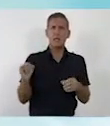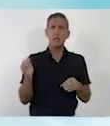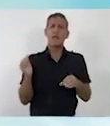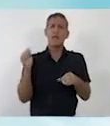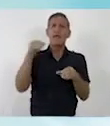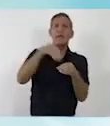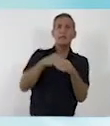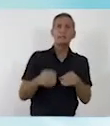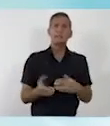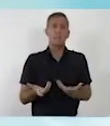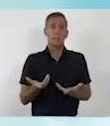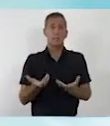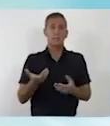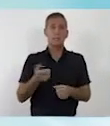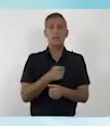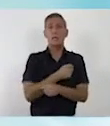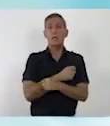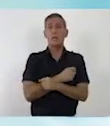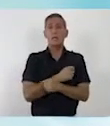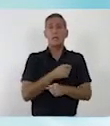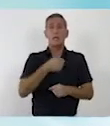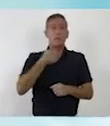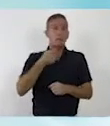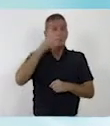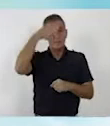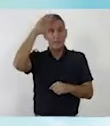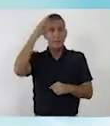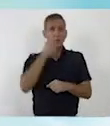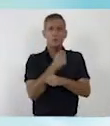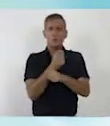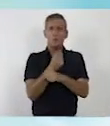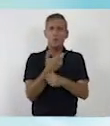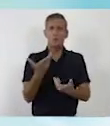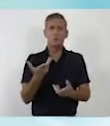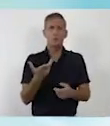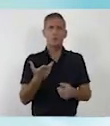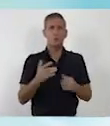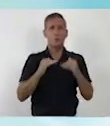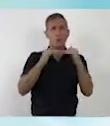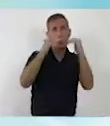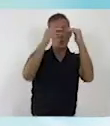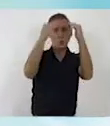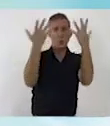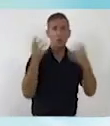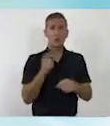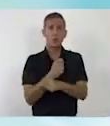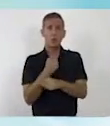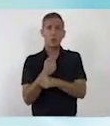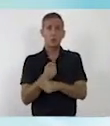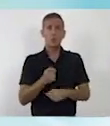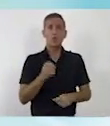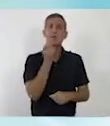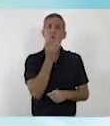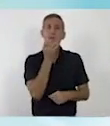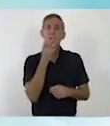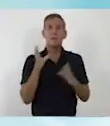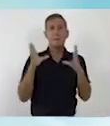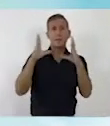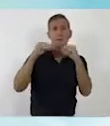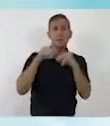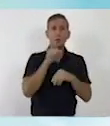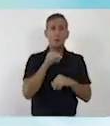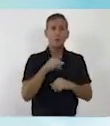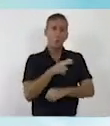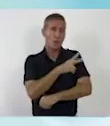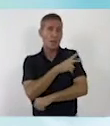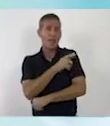la entrada de la plataforma Cubeduca ahora. Ustedes saben que por niveles educativos hay uno que corresponde, en este caso el que está en verde oscuro, es el de